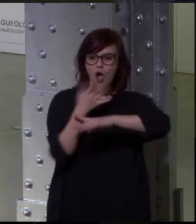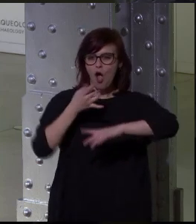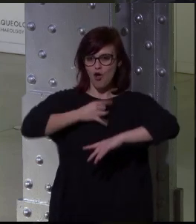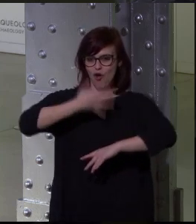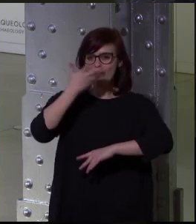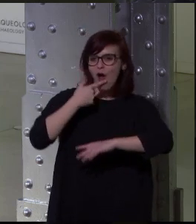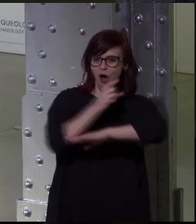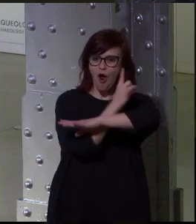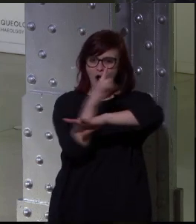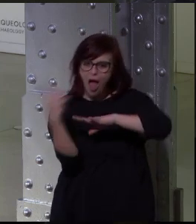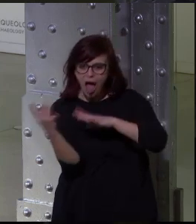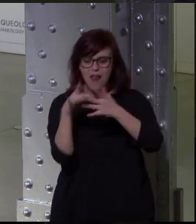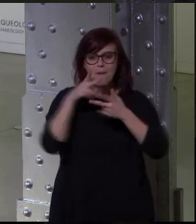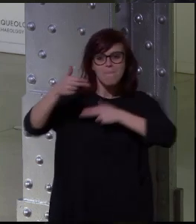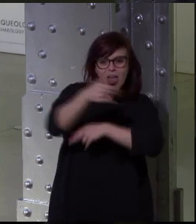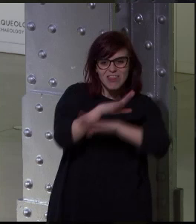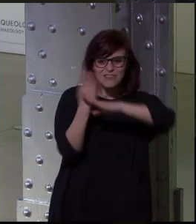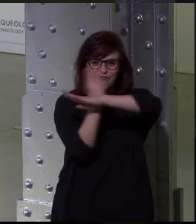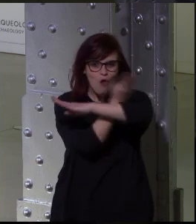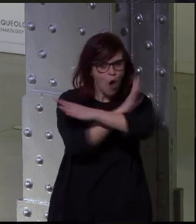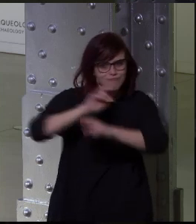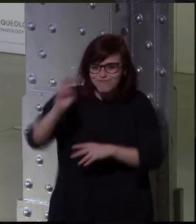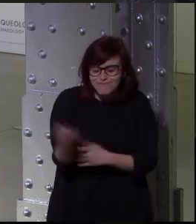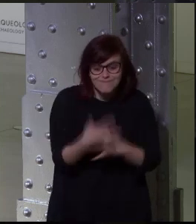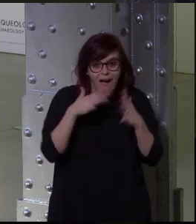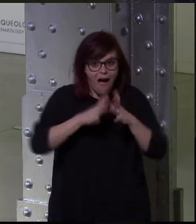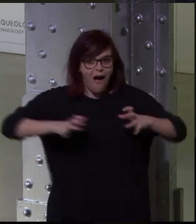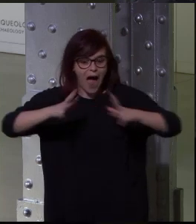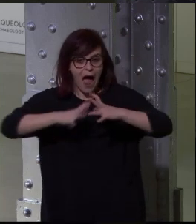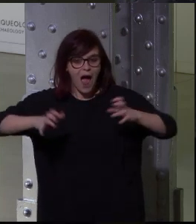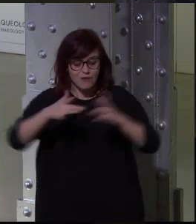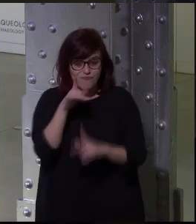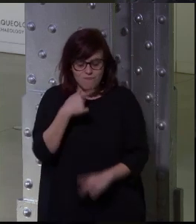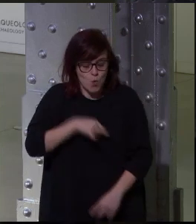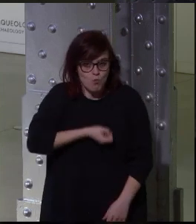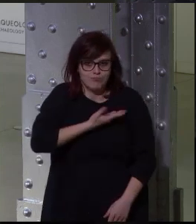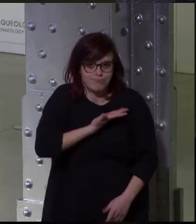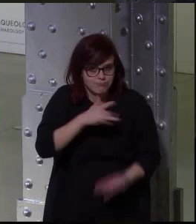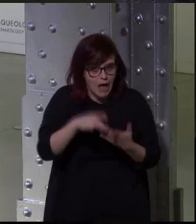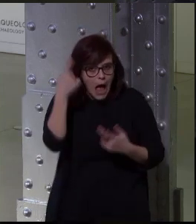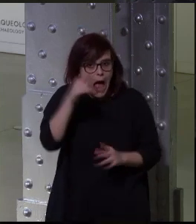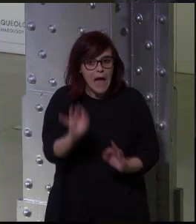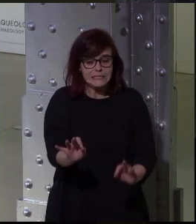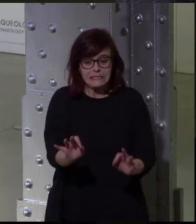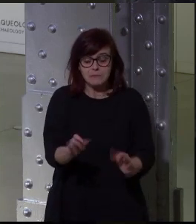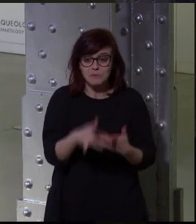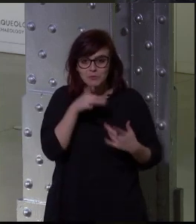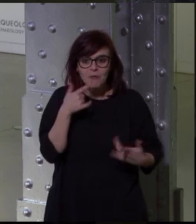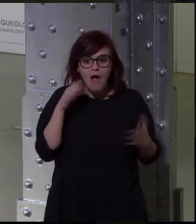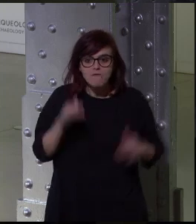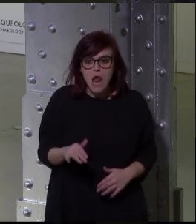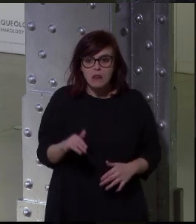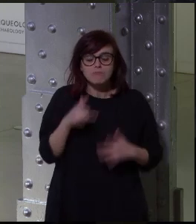llenos de peces, de tiburones, de lo que estás deseando ver, ¿no? Los que somos apasionados de esto. Y bueno,